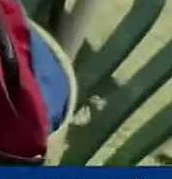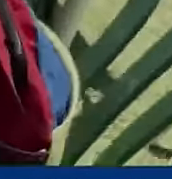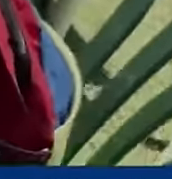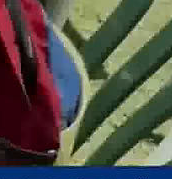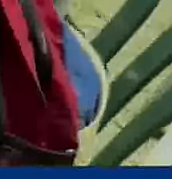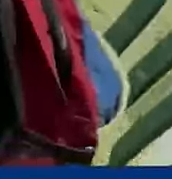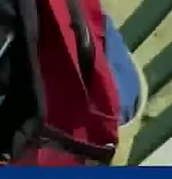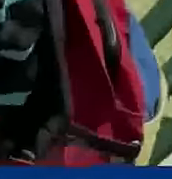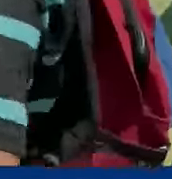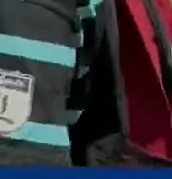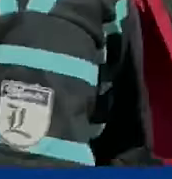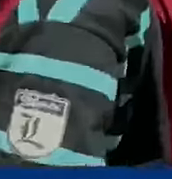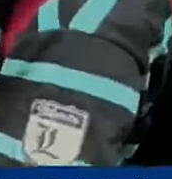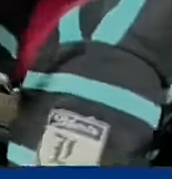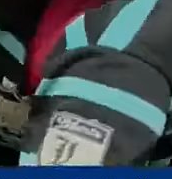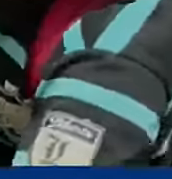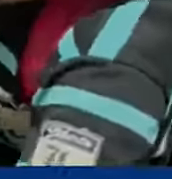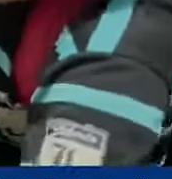Nicolás Maduro Moro,